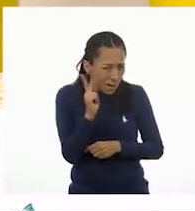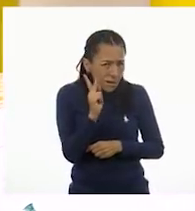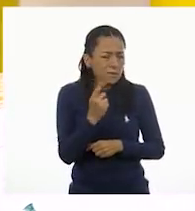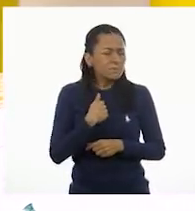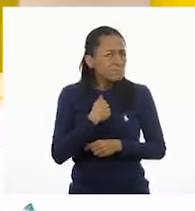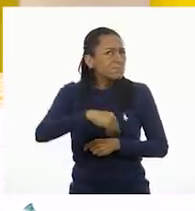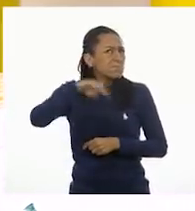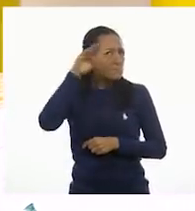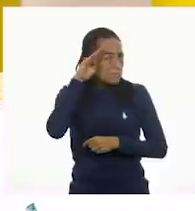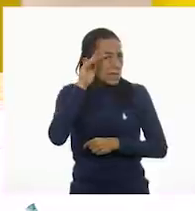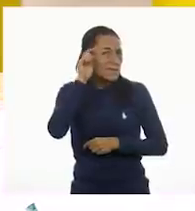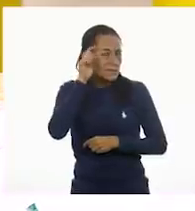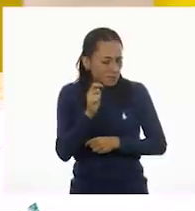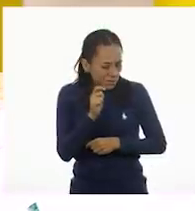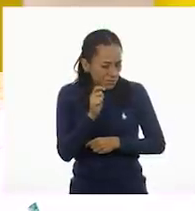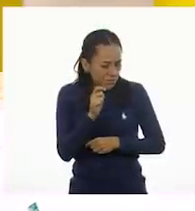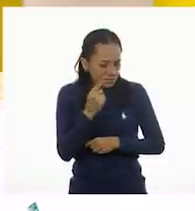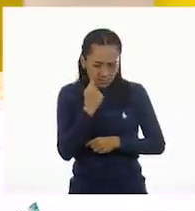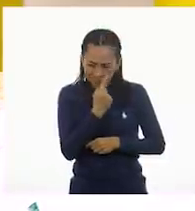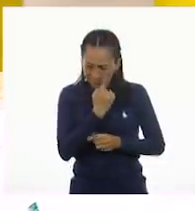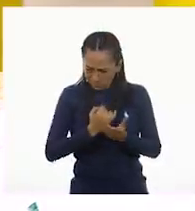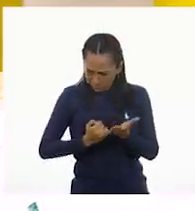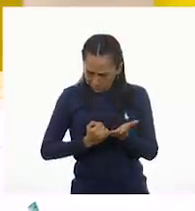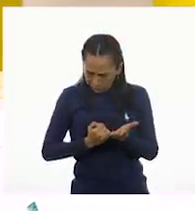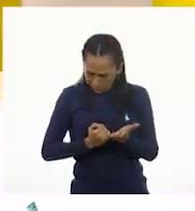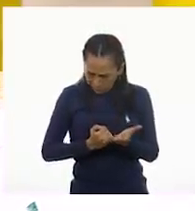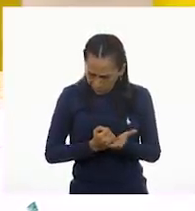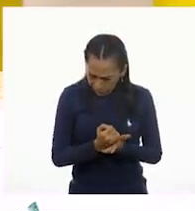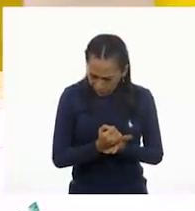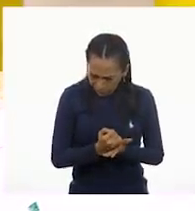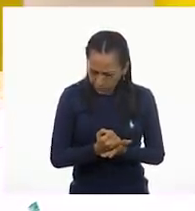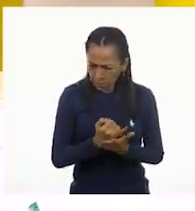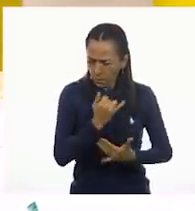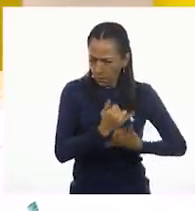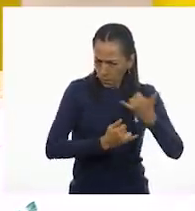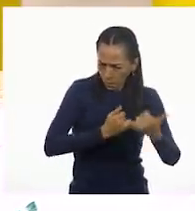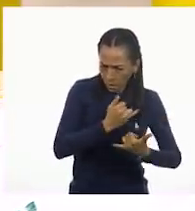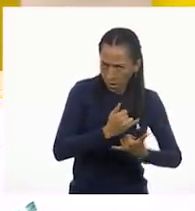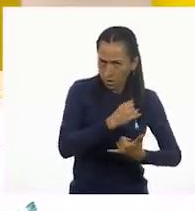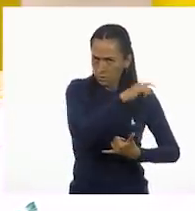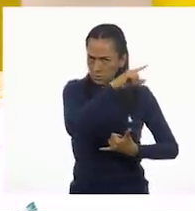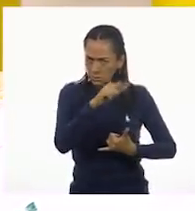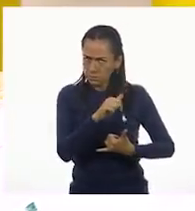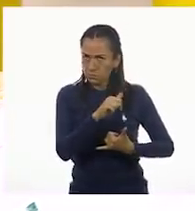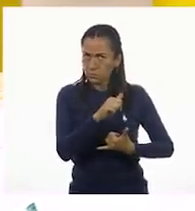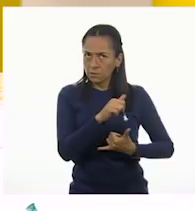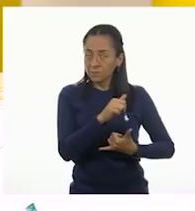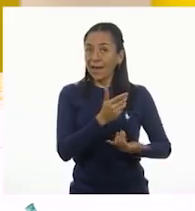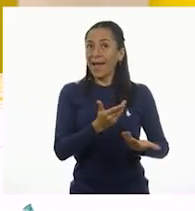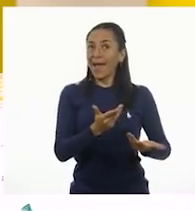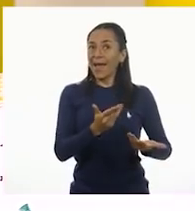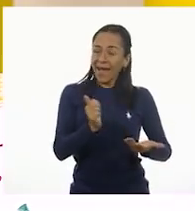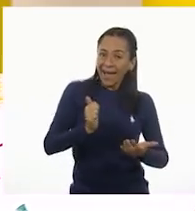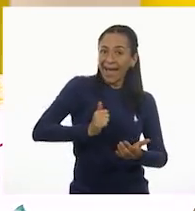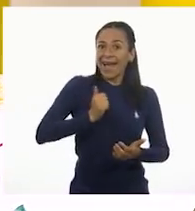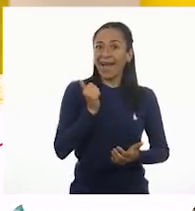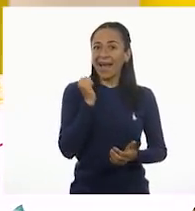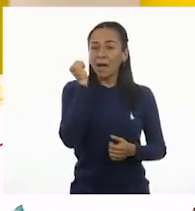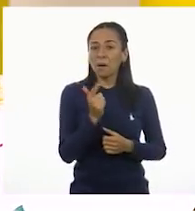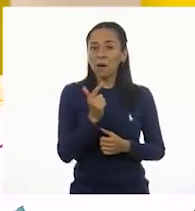los beneficios que vamos a tener con los juegos. Y tal vez, pues, se pierdan oportunidades de hacer nuevas amigos y